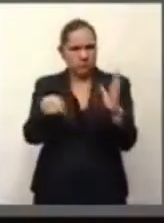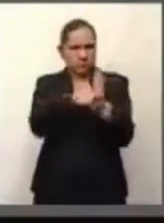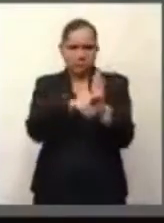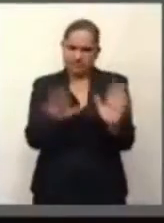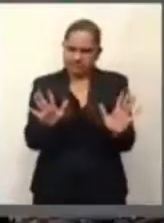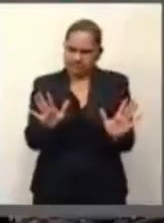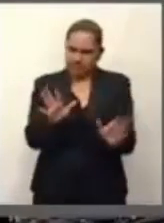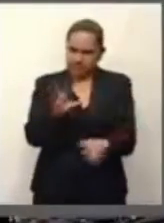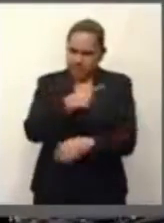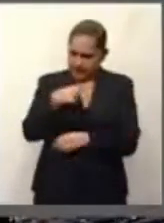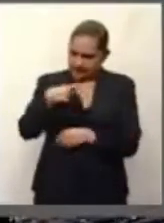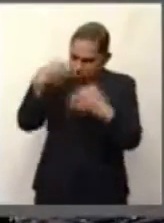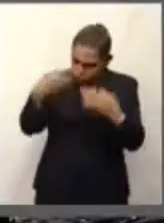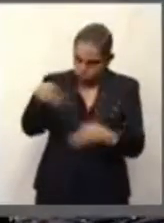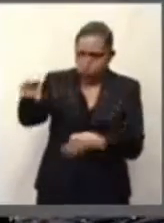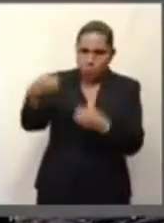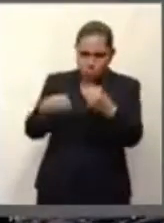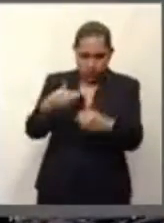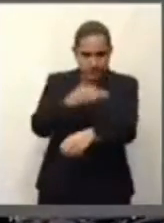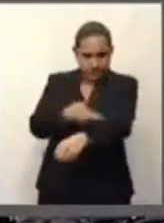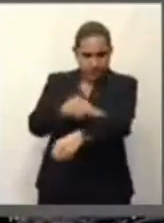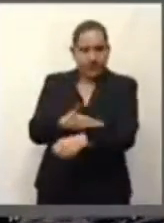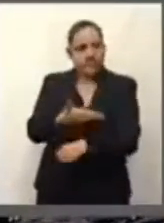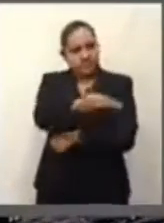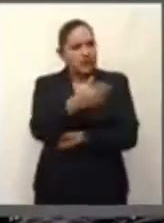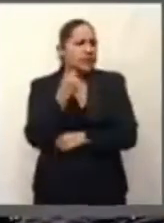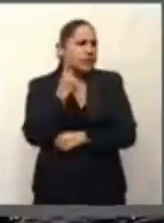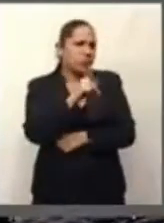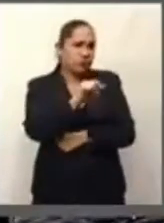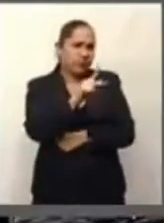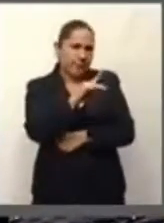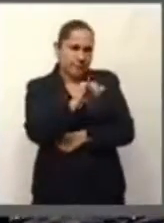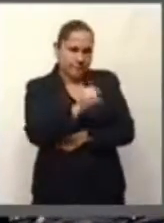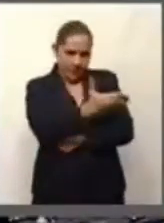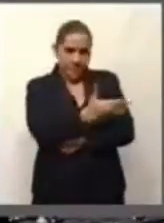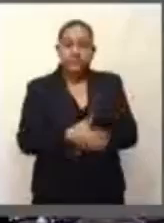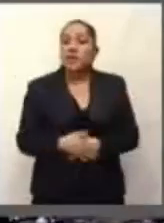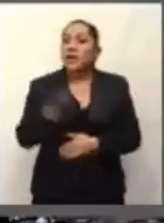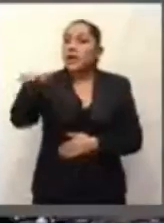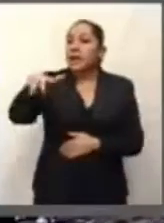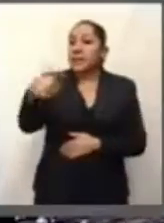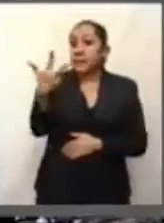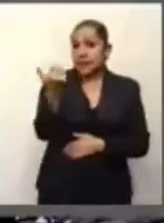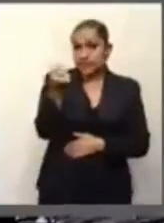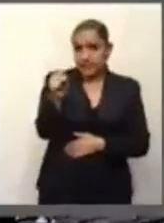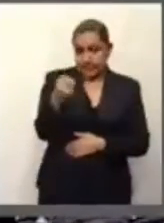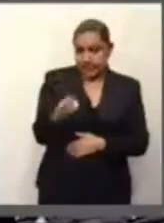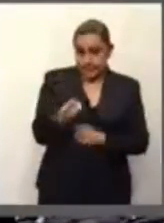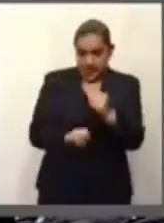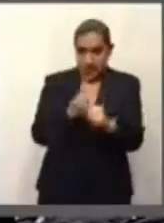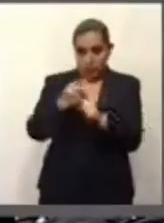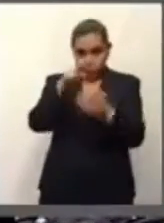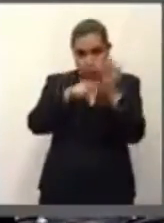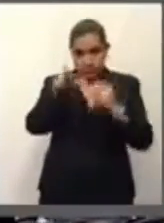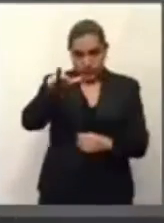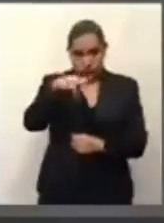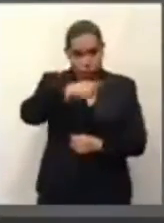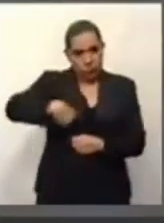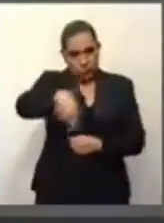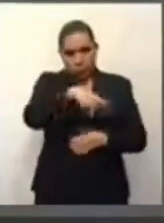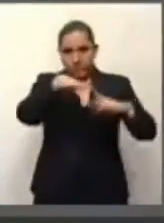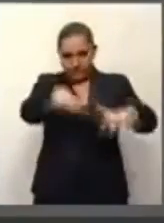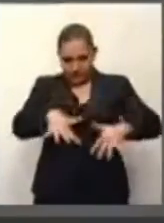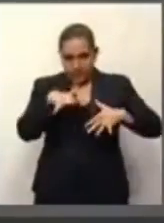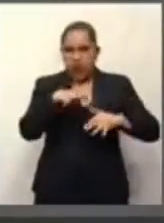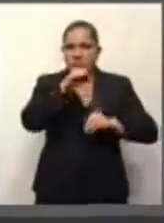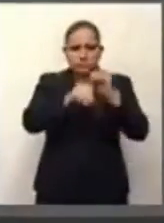Hernández Tapia. Gracias, presidente. El 13 de septiembre del año en curso, esta soberanía aprobó la Ley Federal